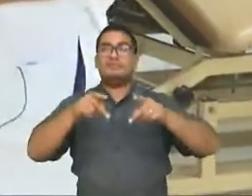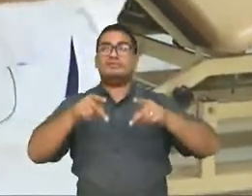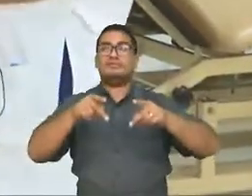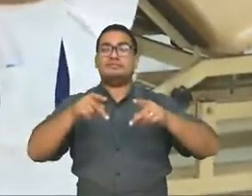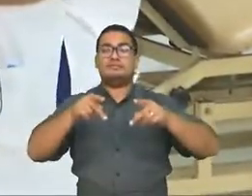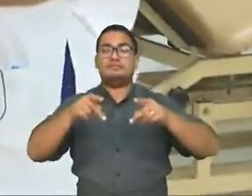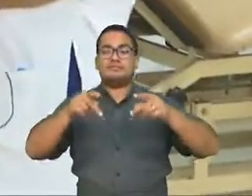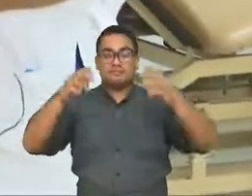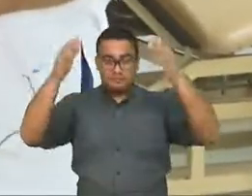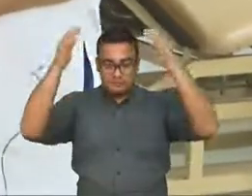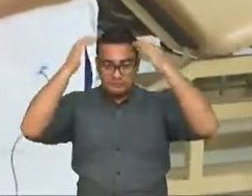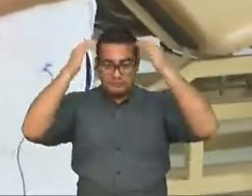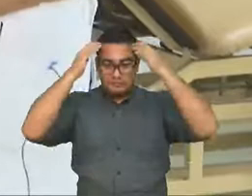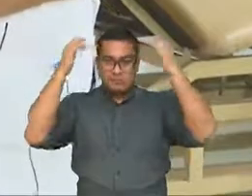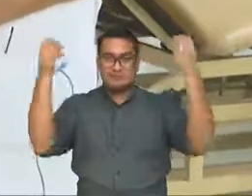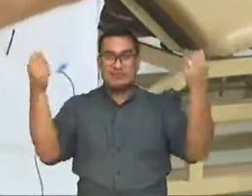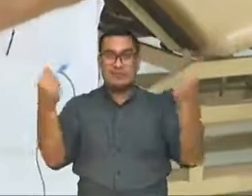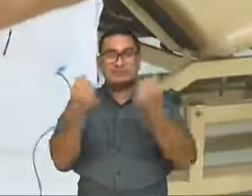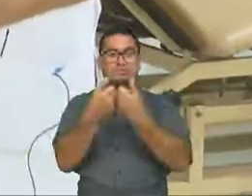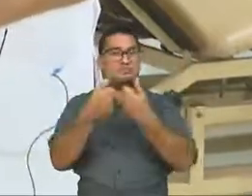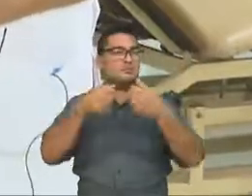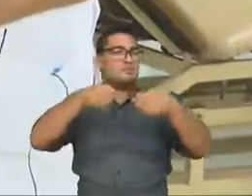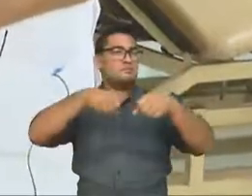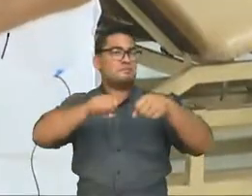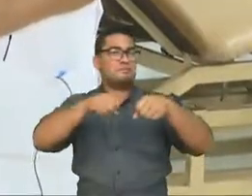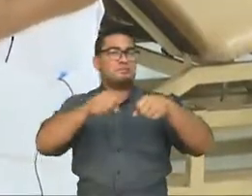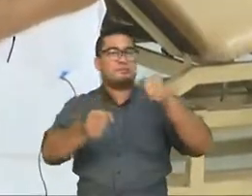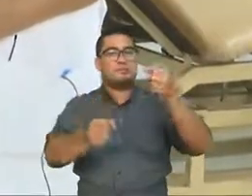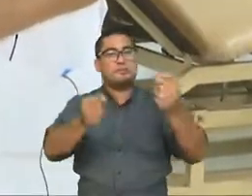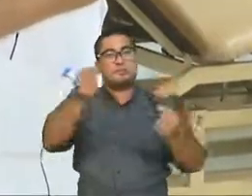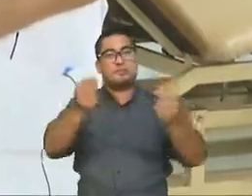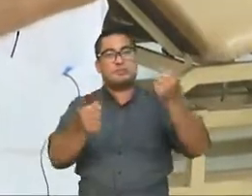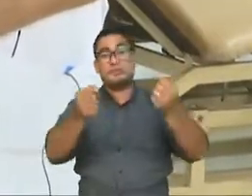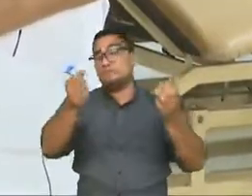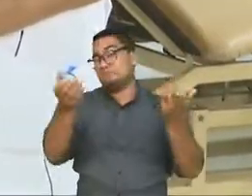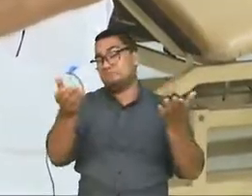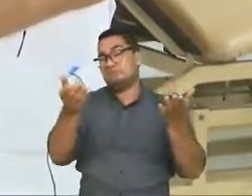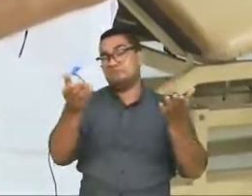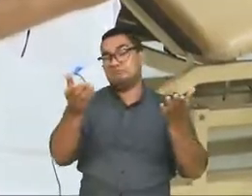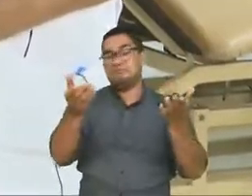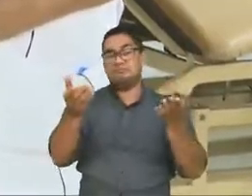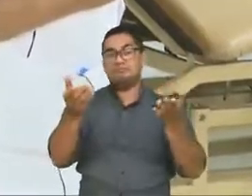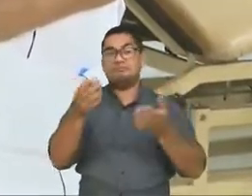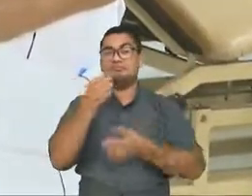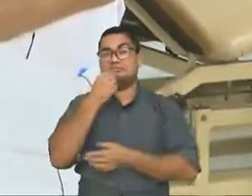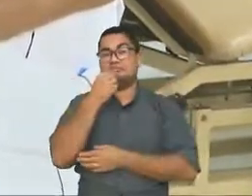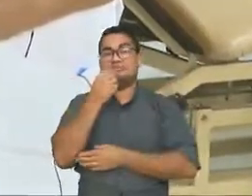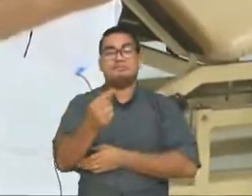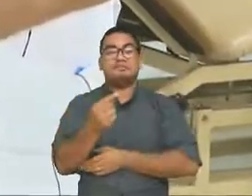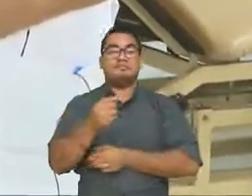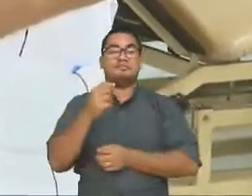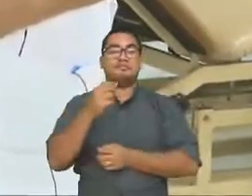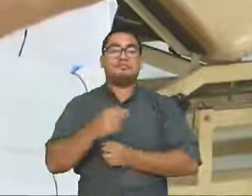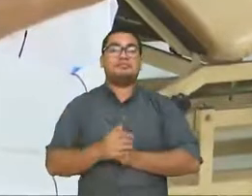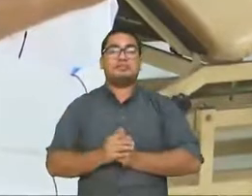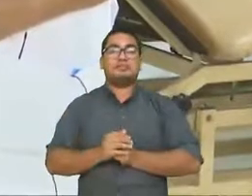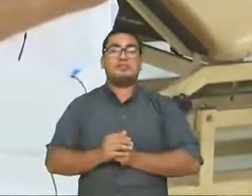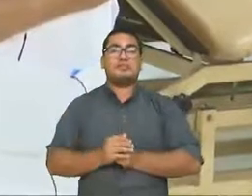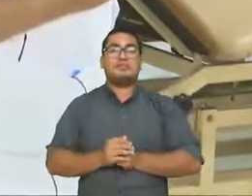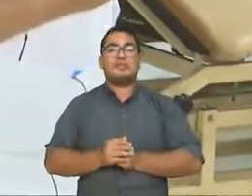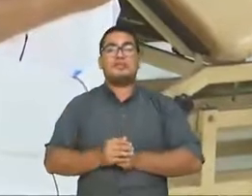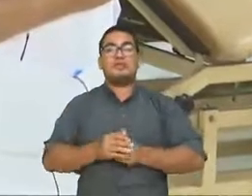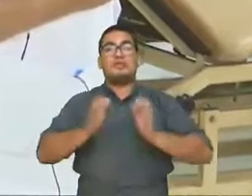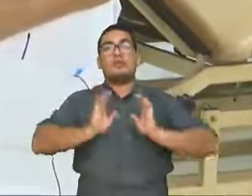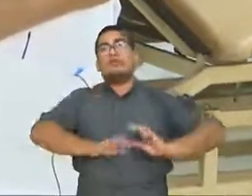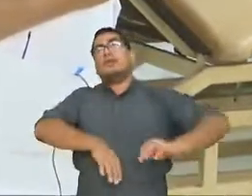craneal, un motociclista o un conductor de un vehículo, queda inmóvil,